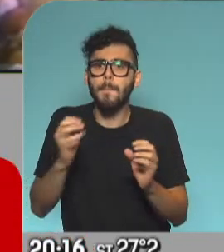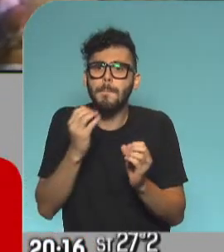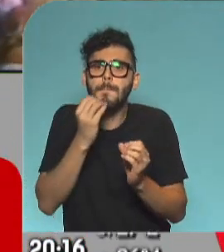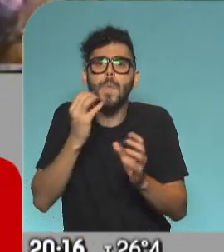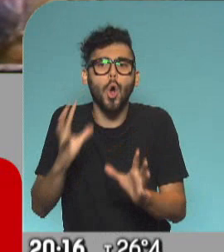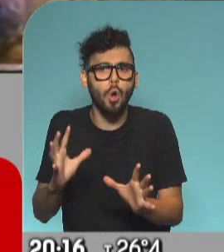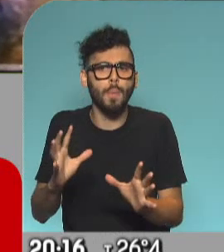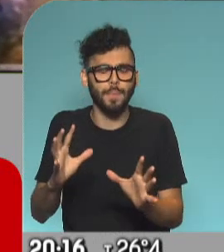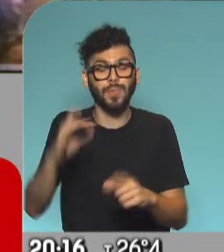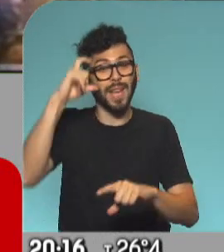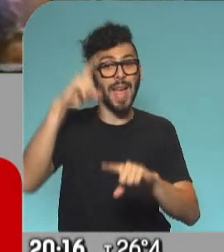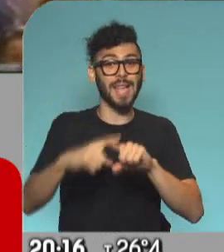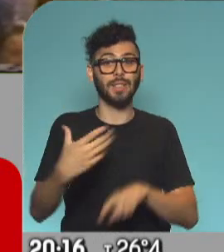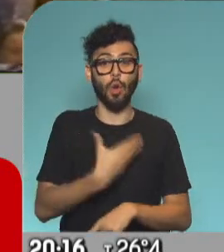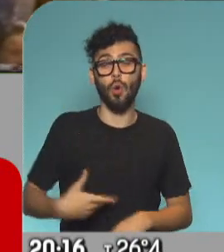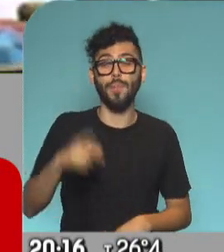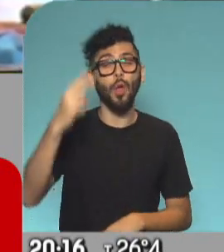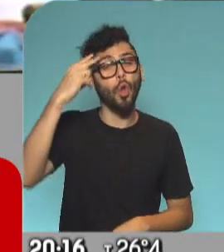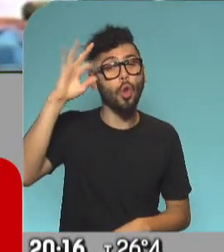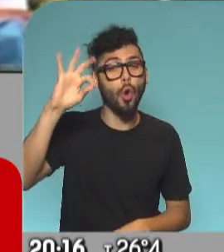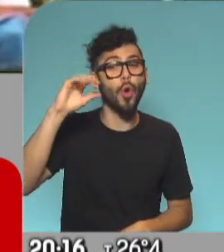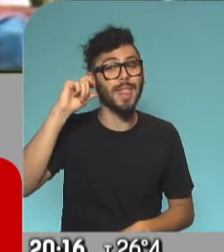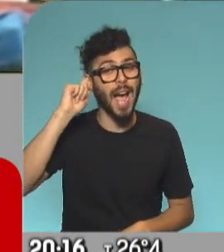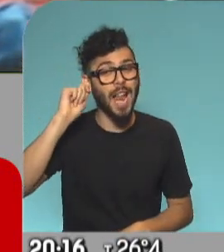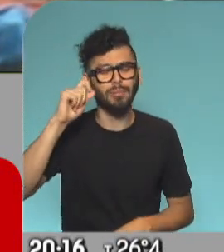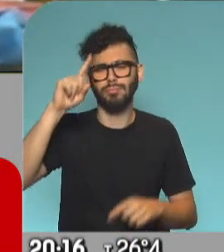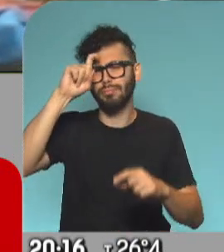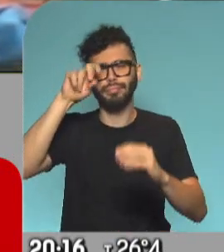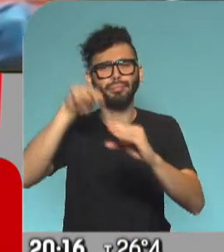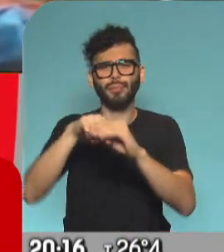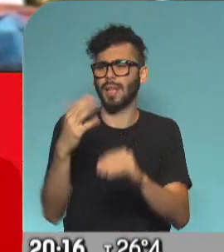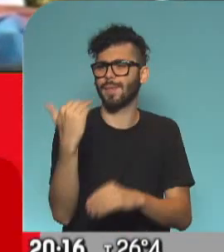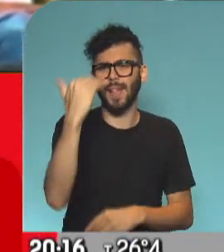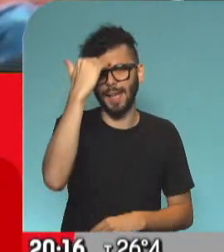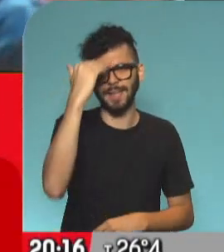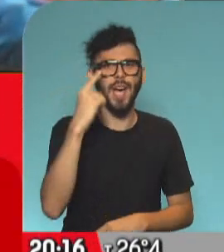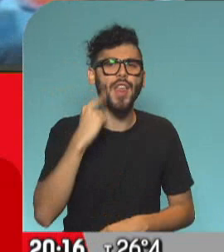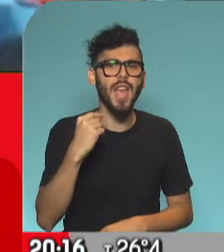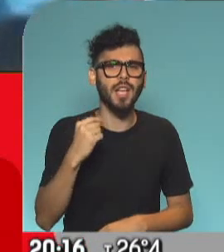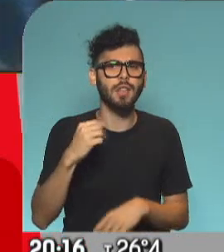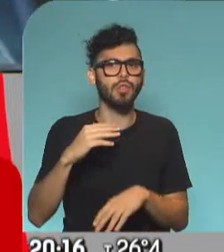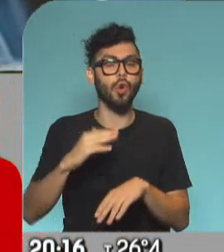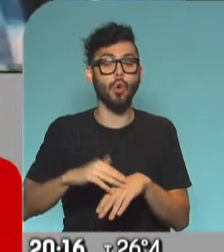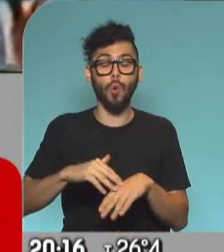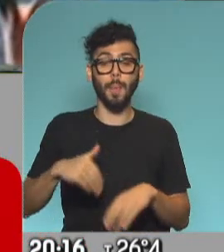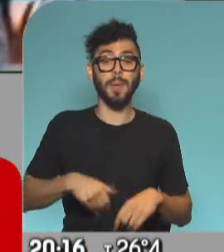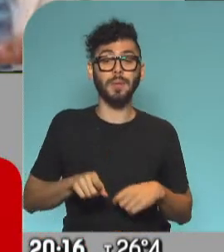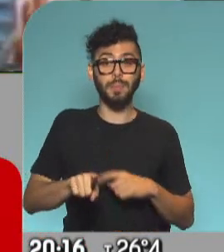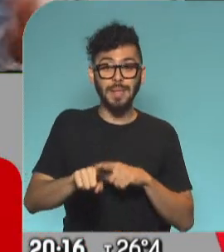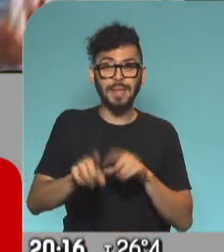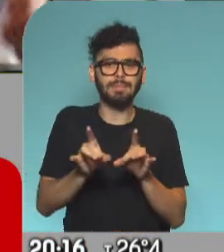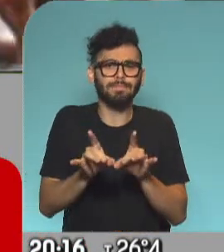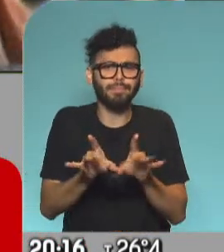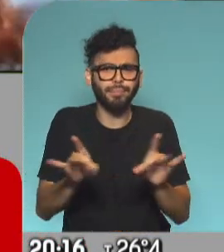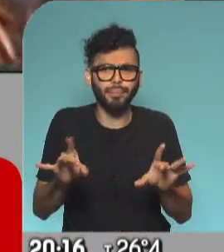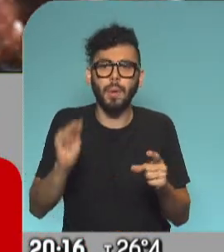El exmandatario de 90 años de edad había sido internado hace 15 días por una infección urinaria, a lo que después se sumó